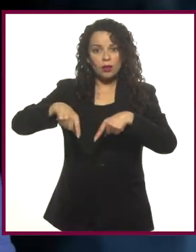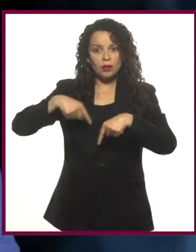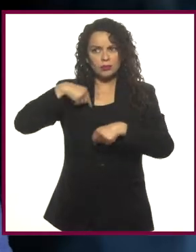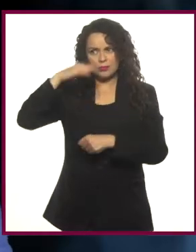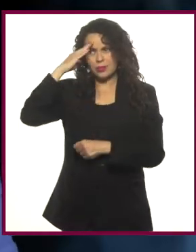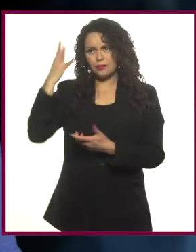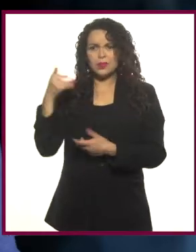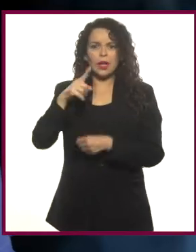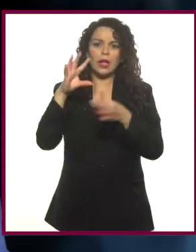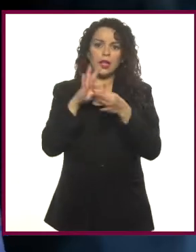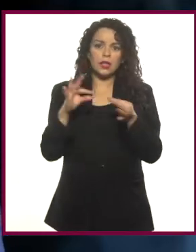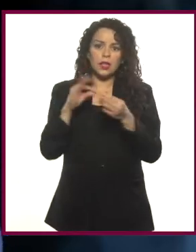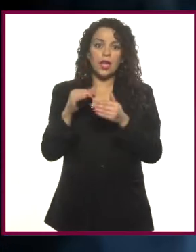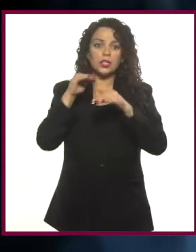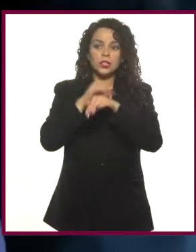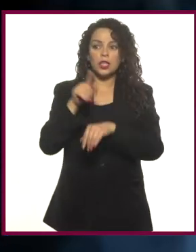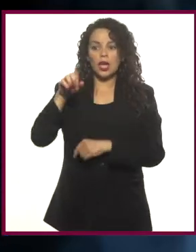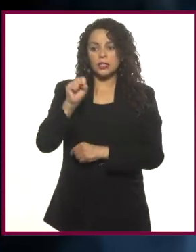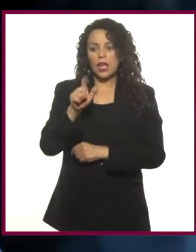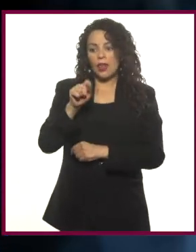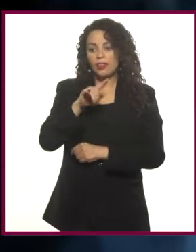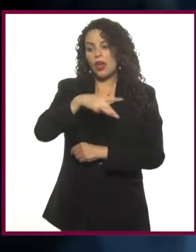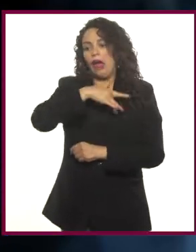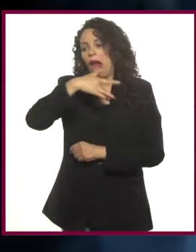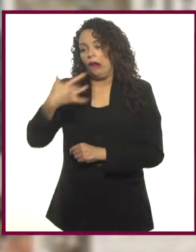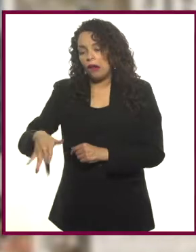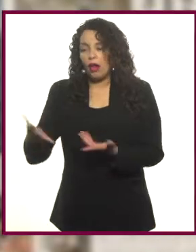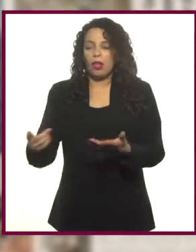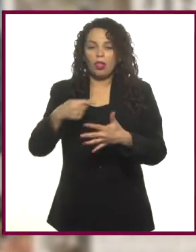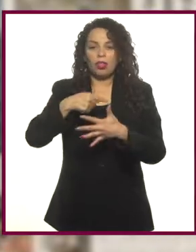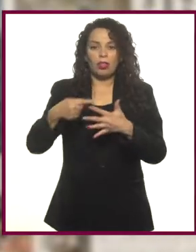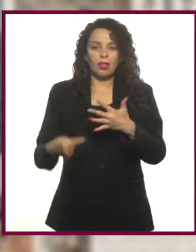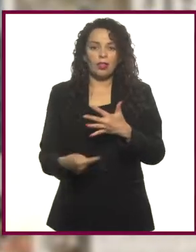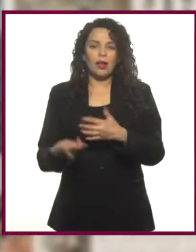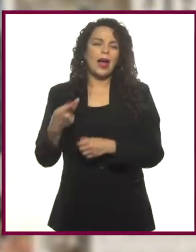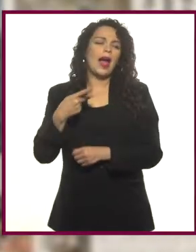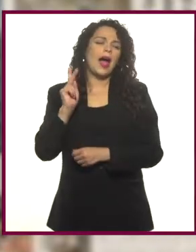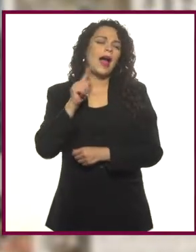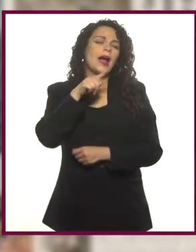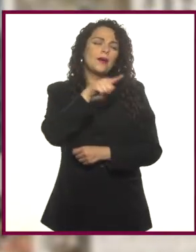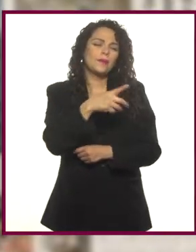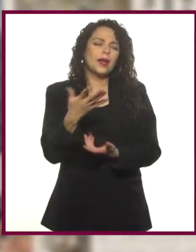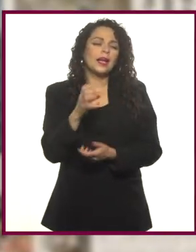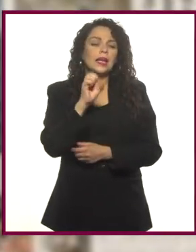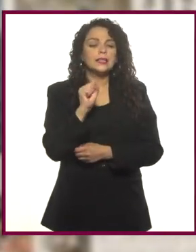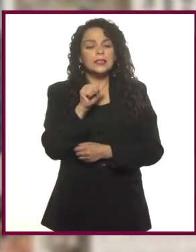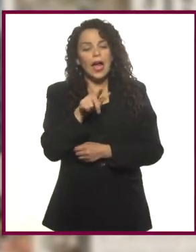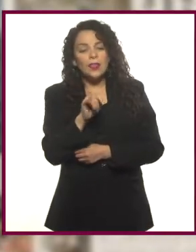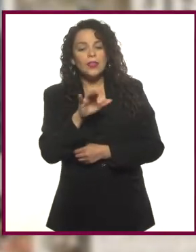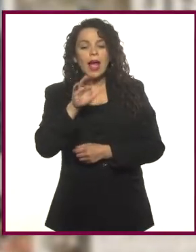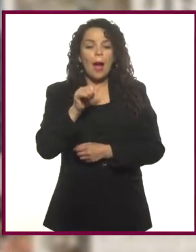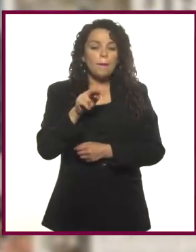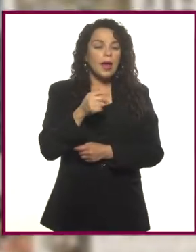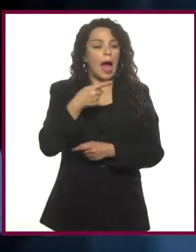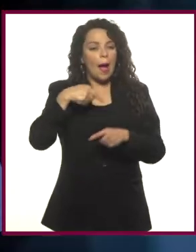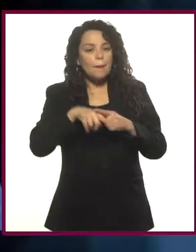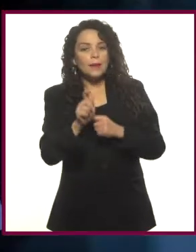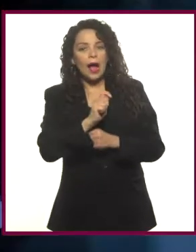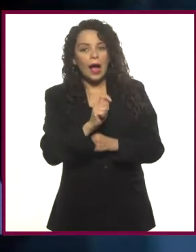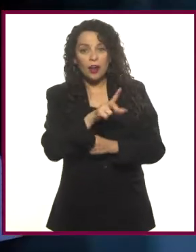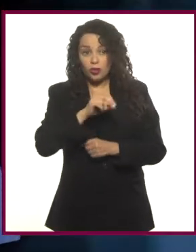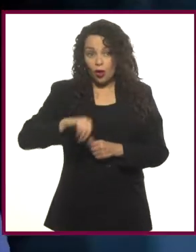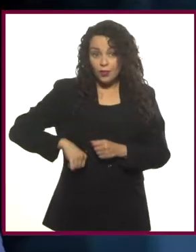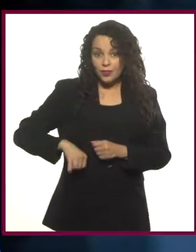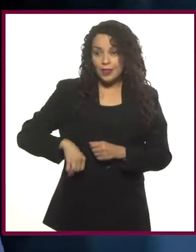fútbol, a mí me parecía inútil que me contaras sobre los amoríos de Santi. Ay, pero ¿a poco no te interesa la idea de que Santi y Camila empiecen a Claro estar? que